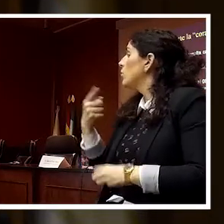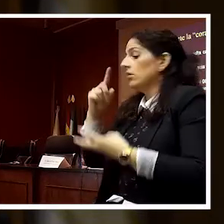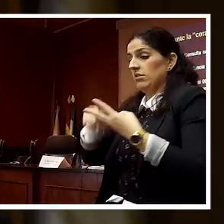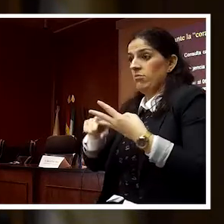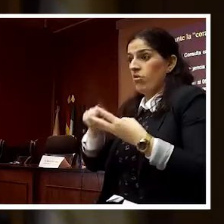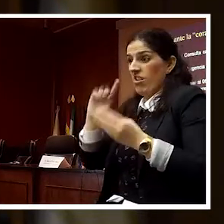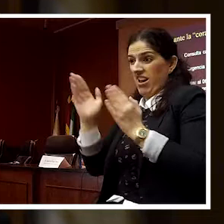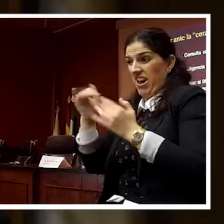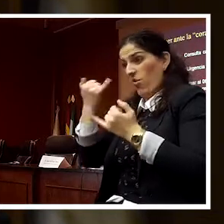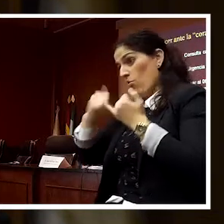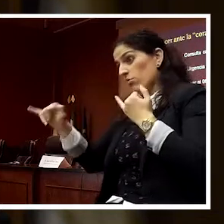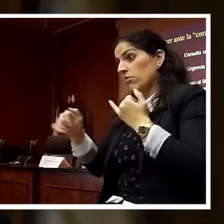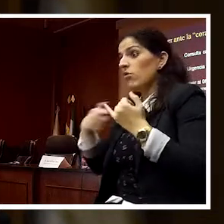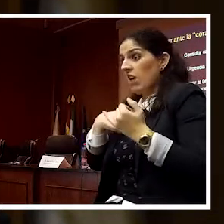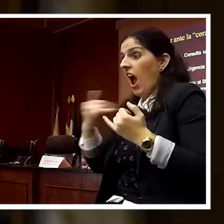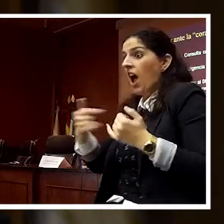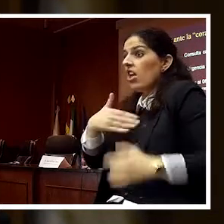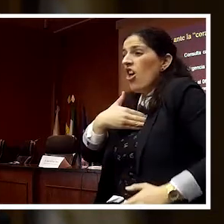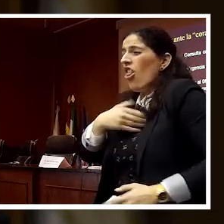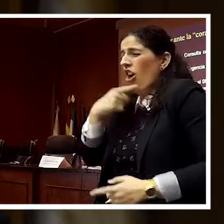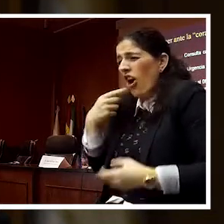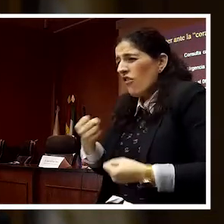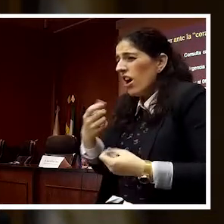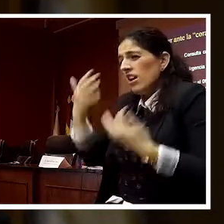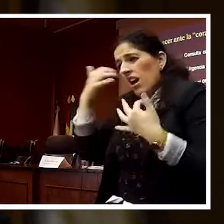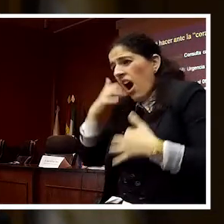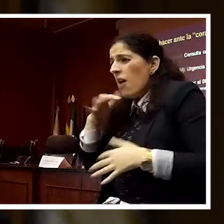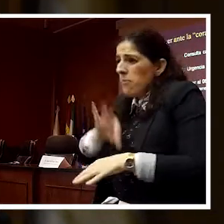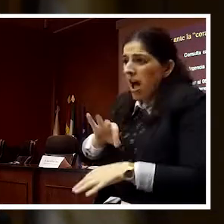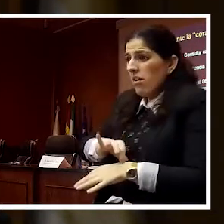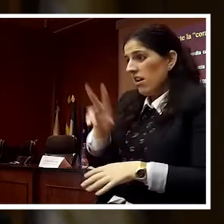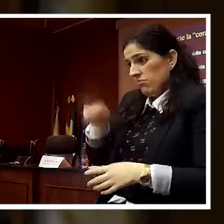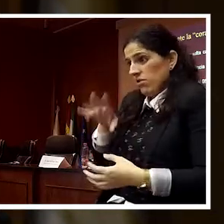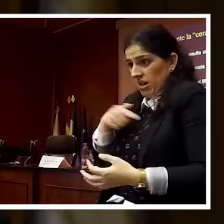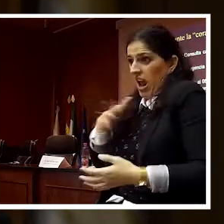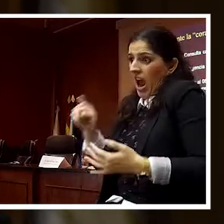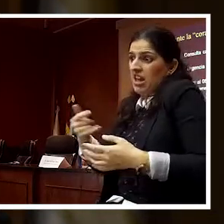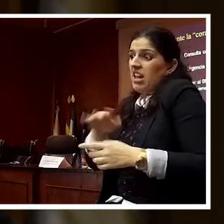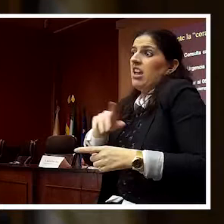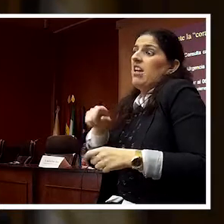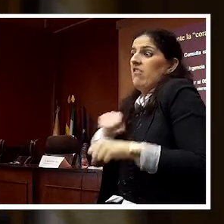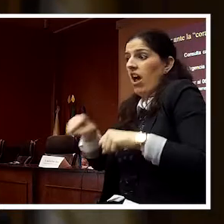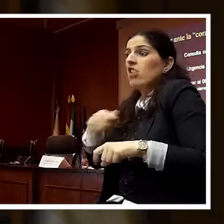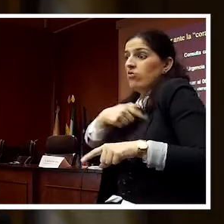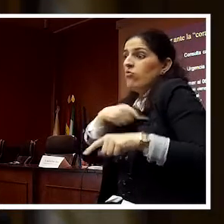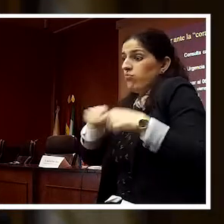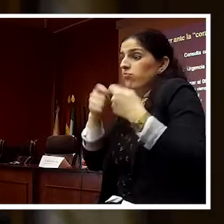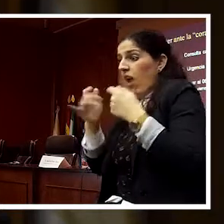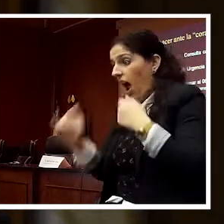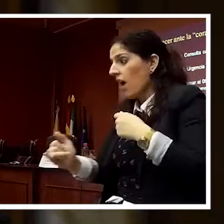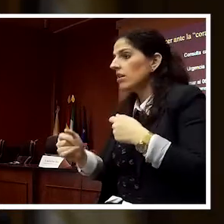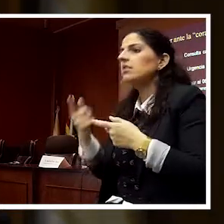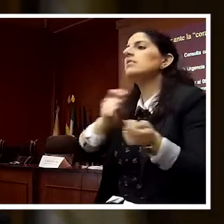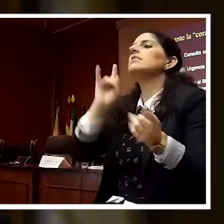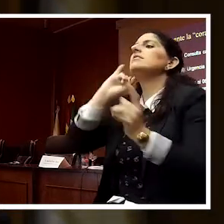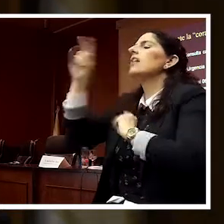último, el tiempo 0, cuando ya se ha producido el inicio de la fase destructiva, pues lo mejor, llamar